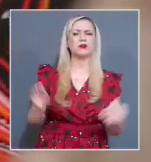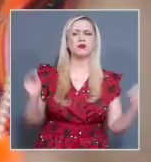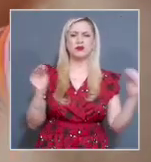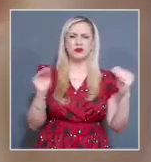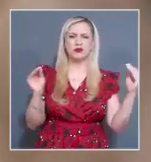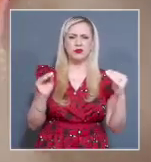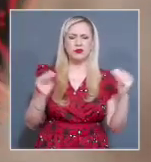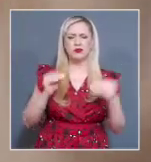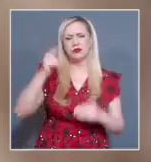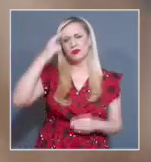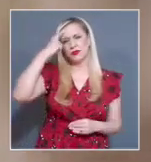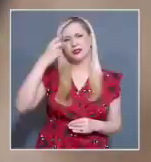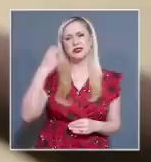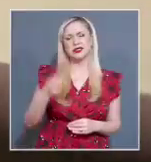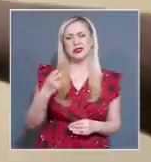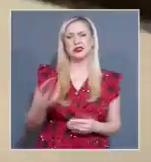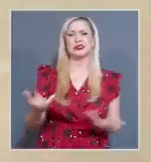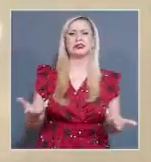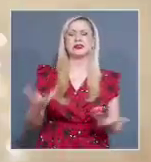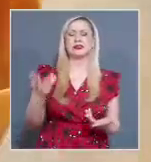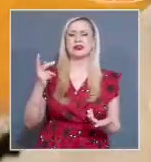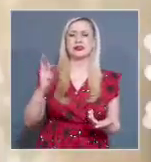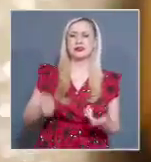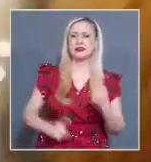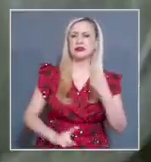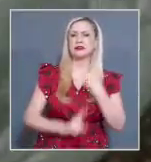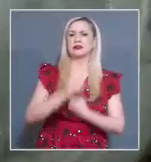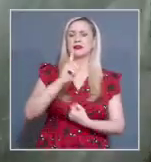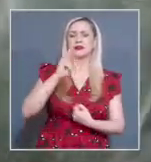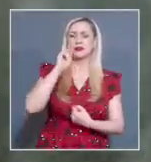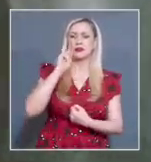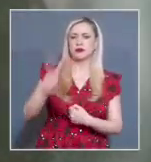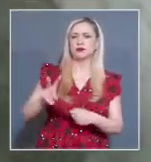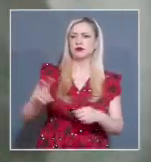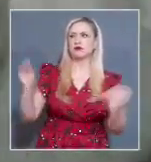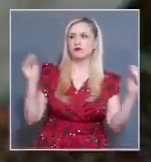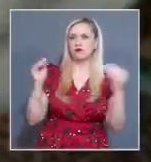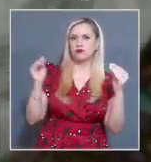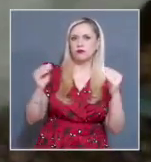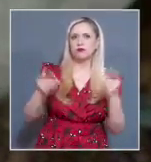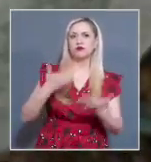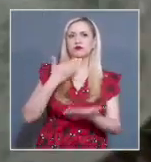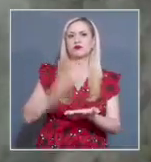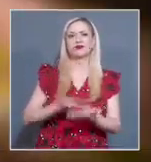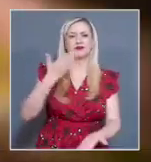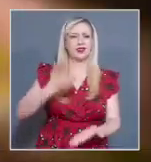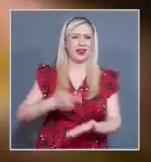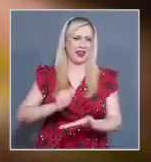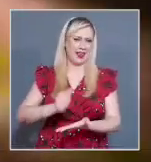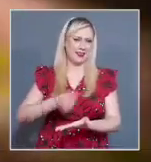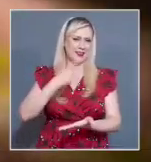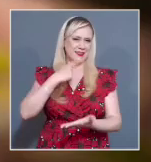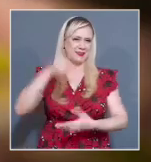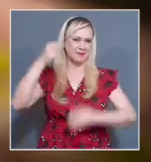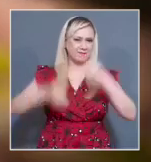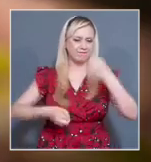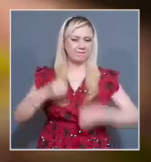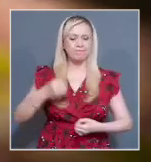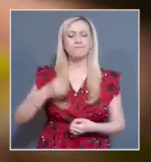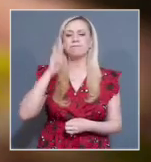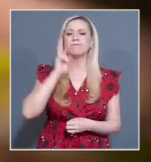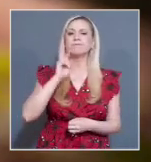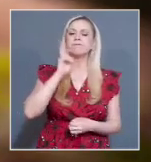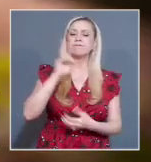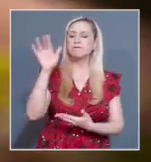cuyos usuarios con uso doméstico que durante los primeros 3 bimestres del año registren un consumo superior a los 60,000 litros